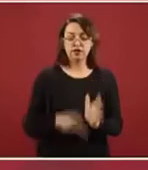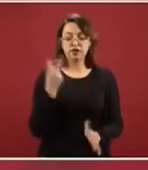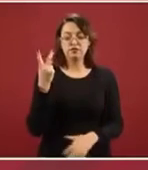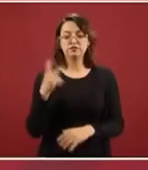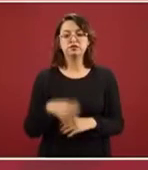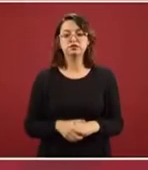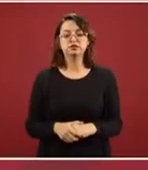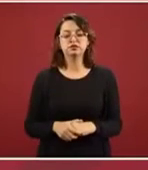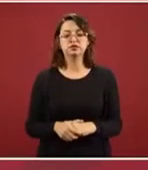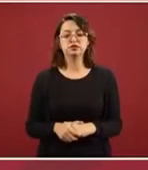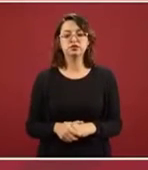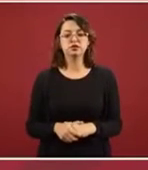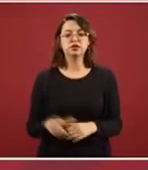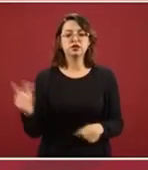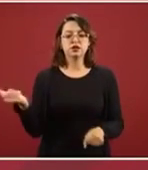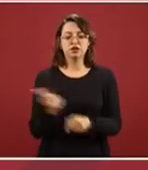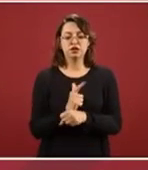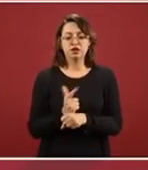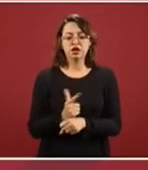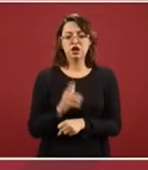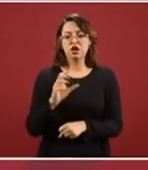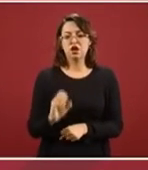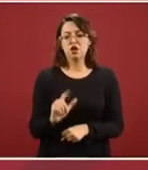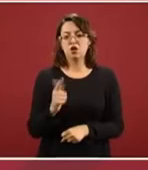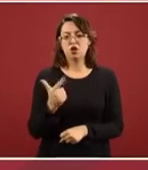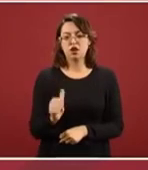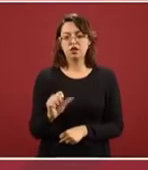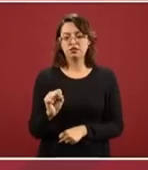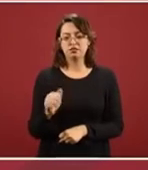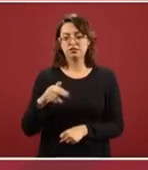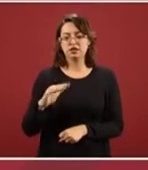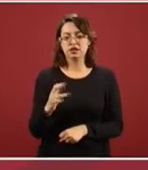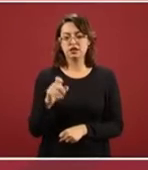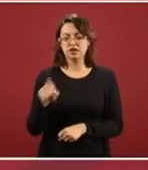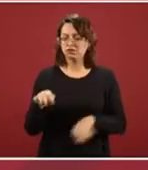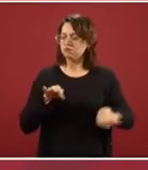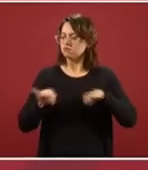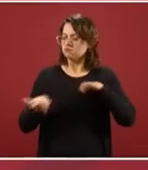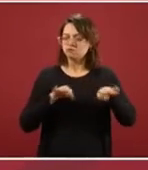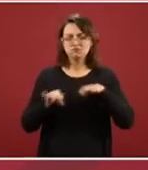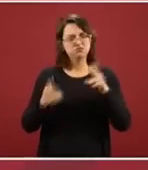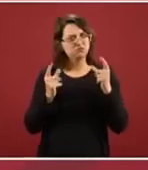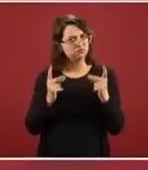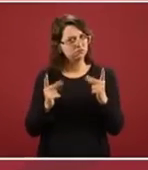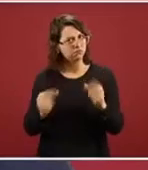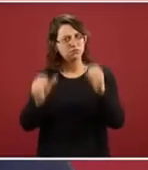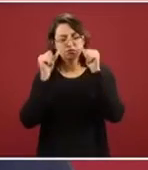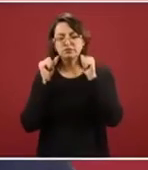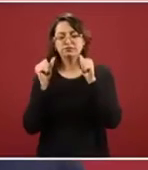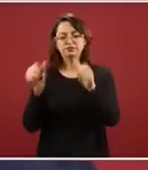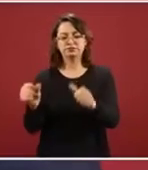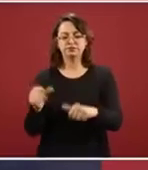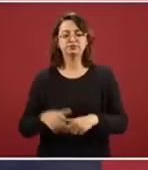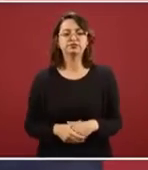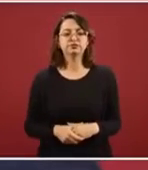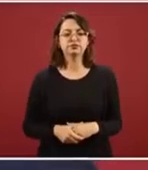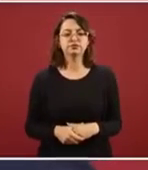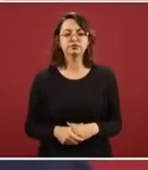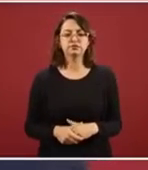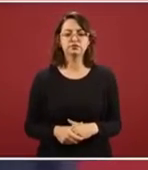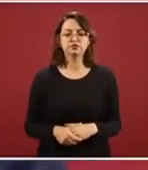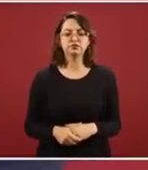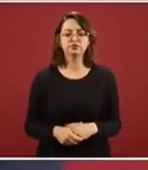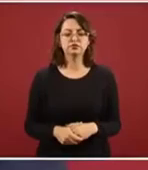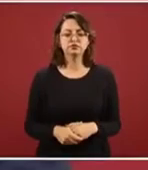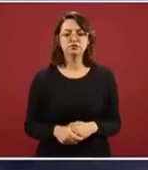con la licenciada Olga Sánchez, y ella está trabajando en esto y